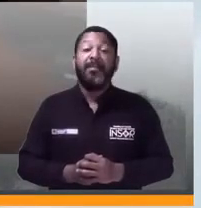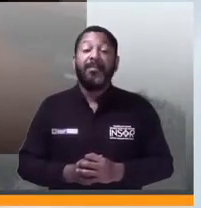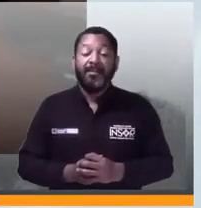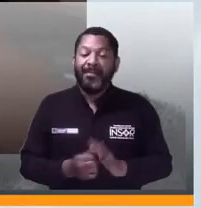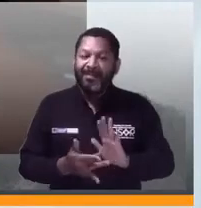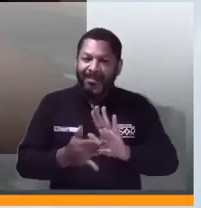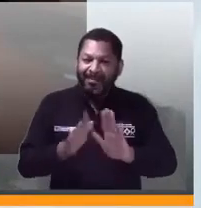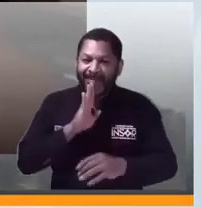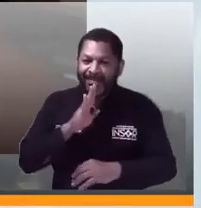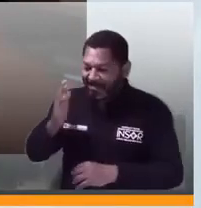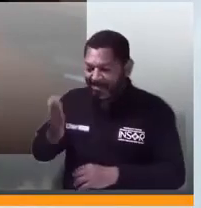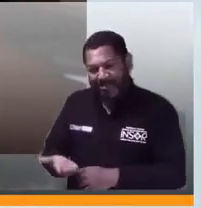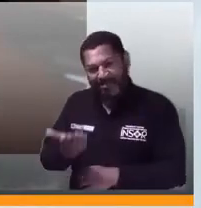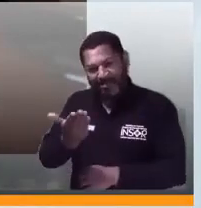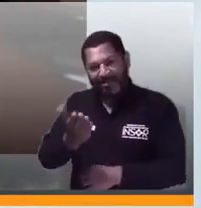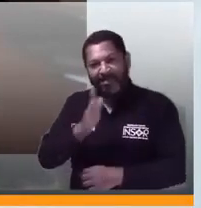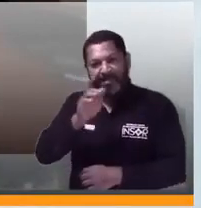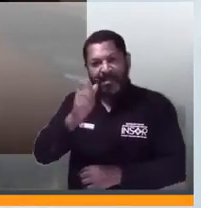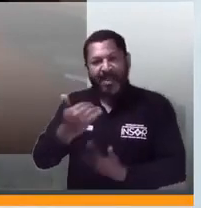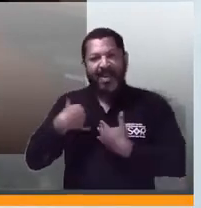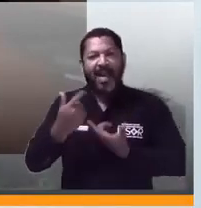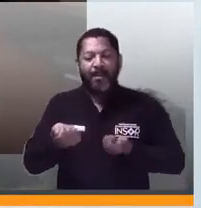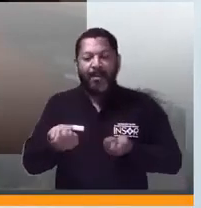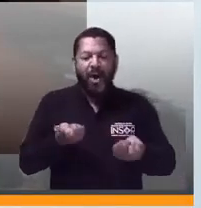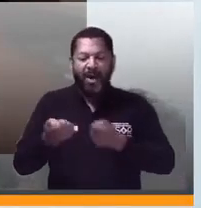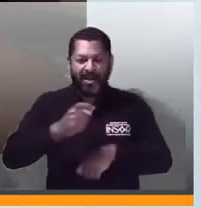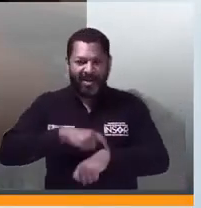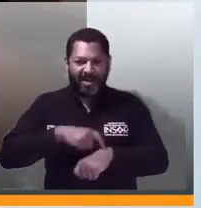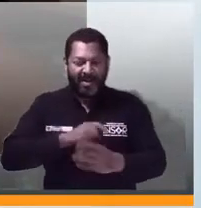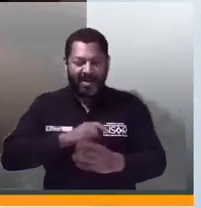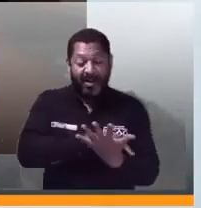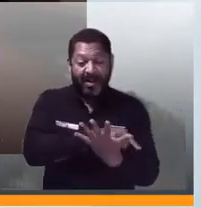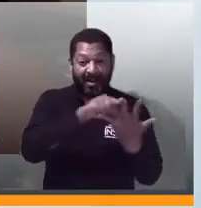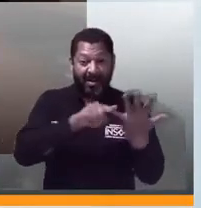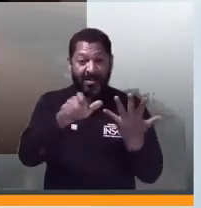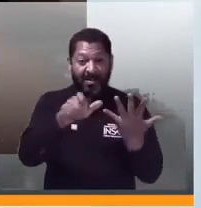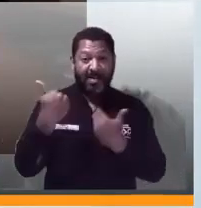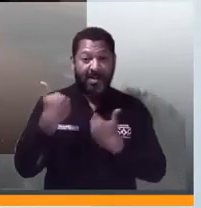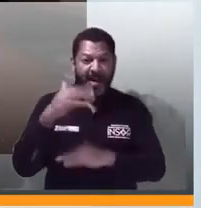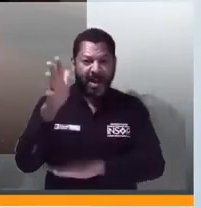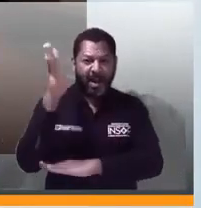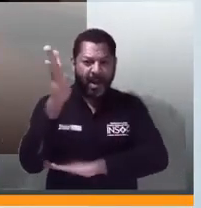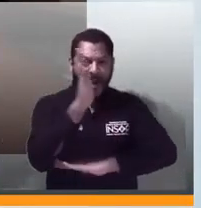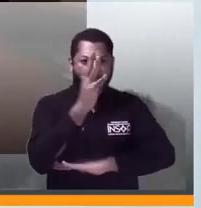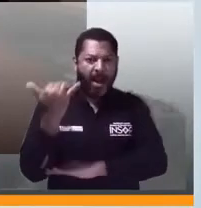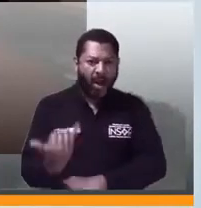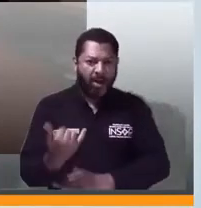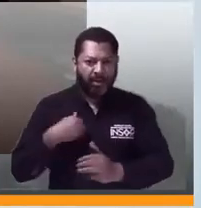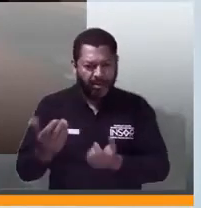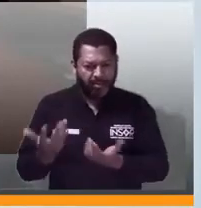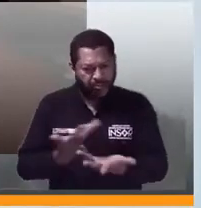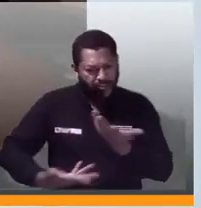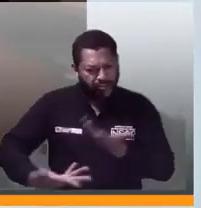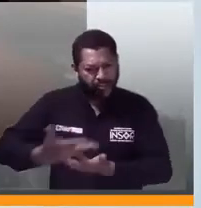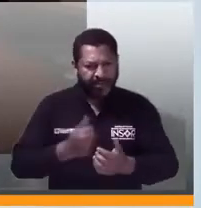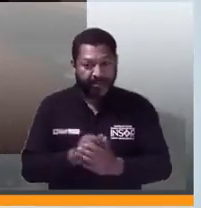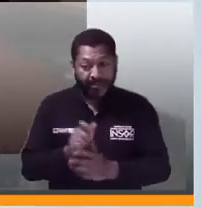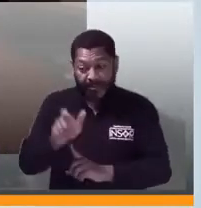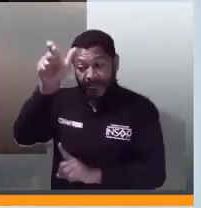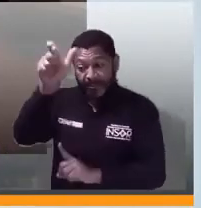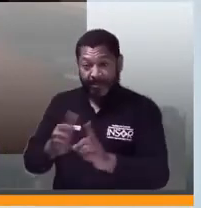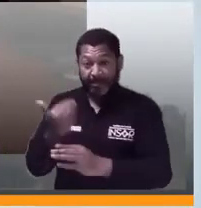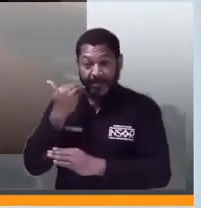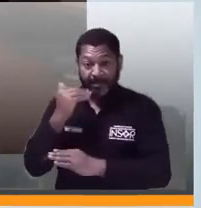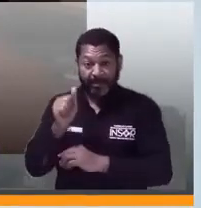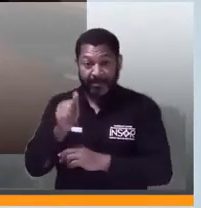A continuación, es un gusto presentarles a nuestra moderadora y los 5 panelistas que nos acompañarán el día de hoy.